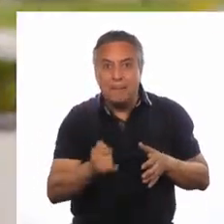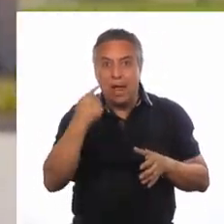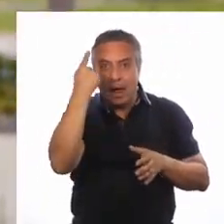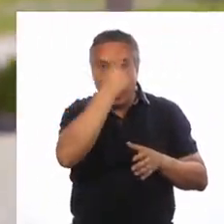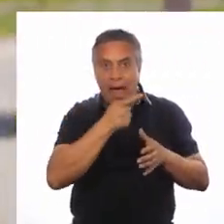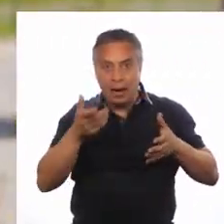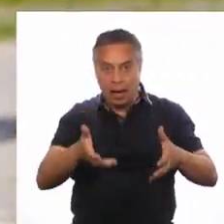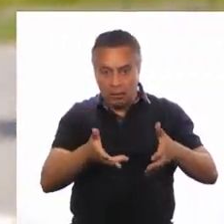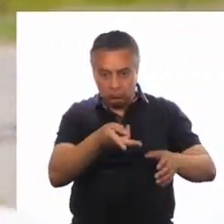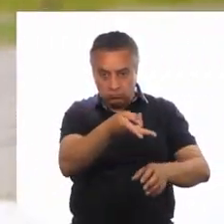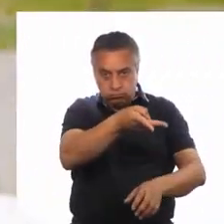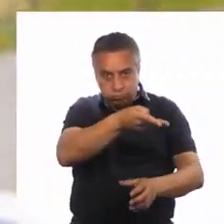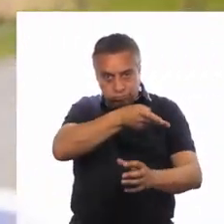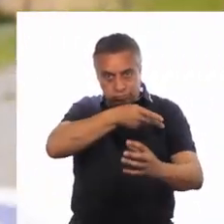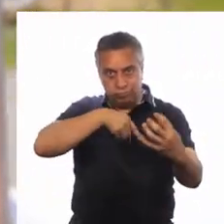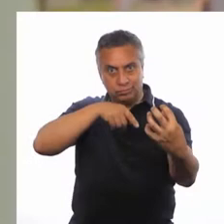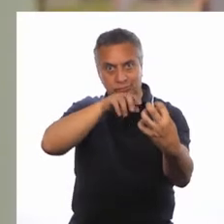esta luna.